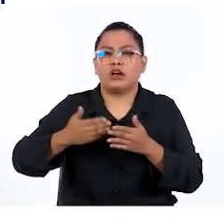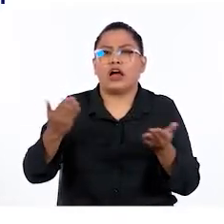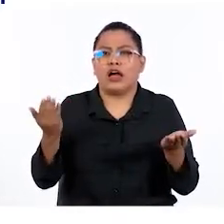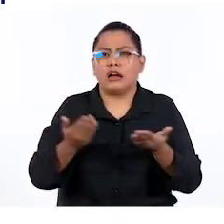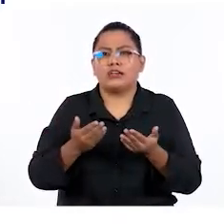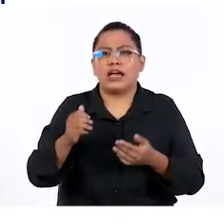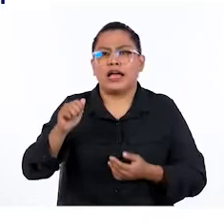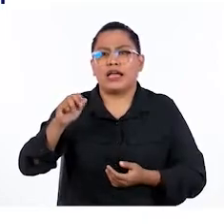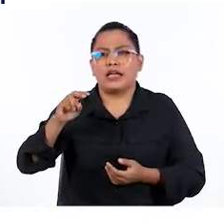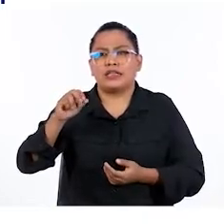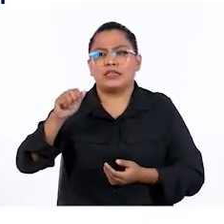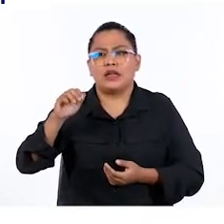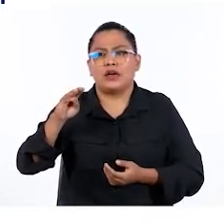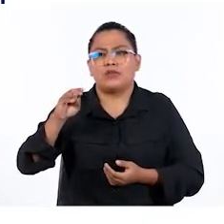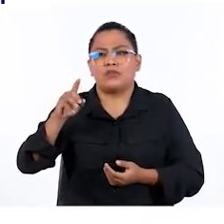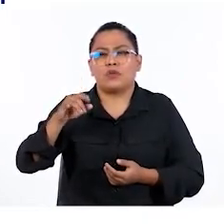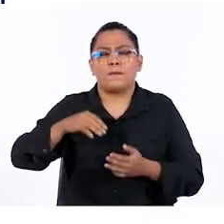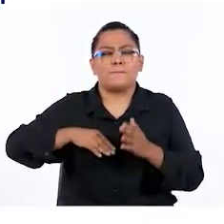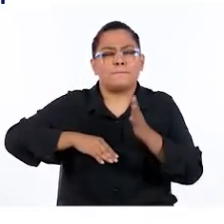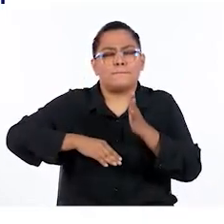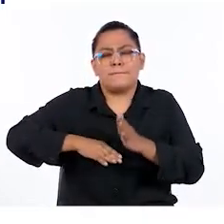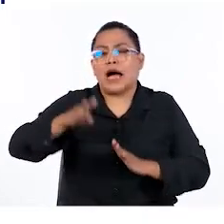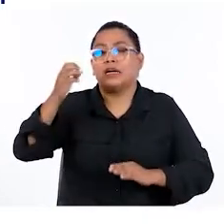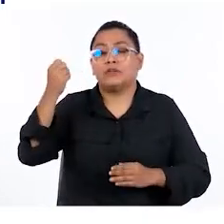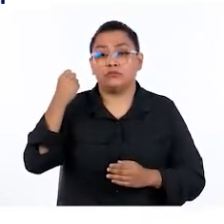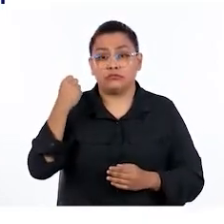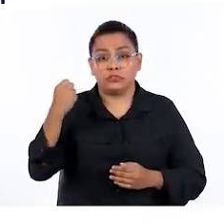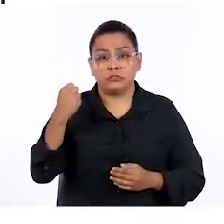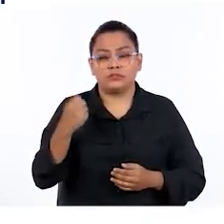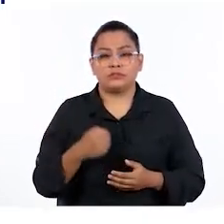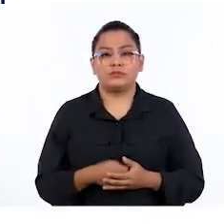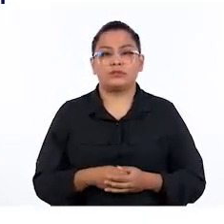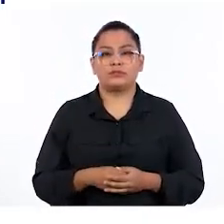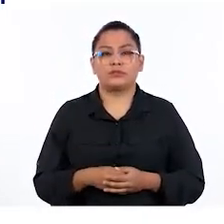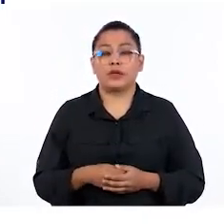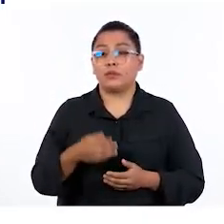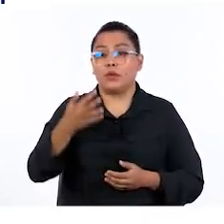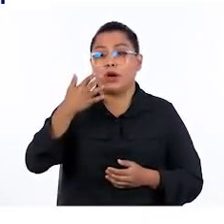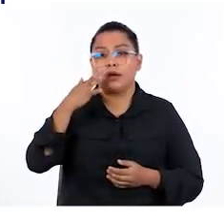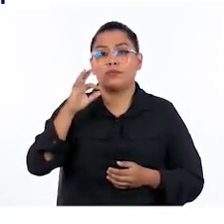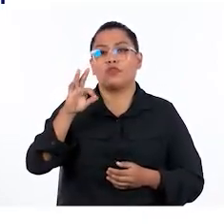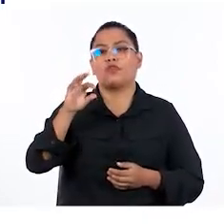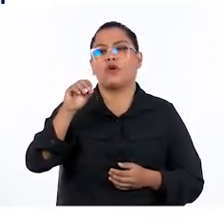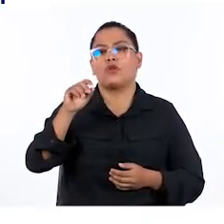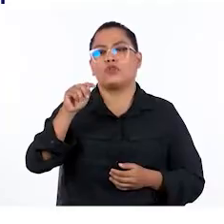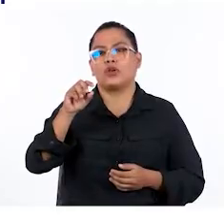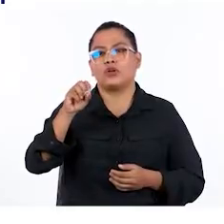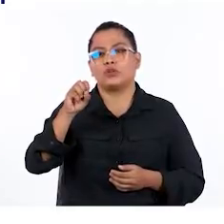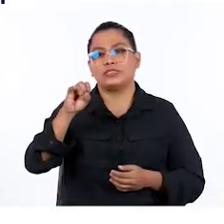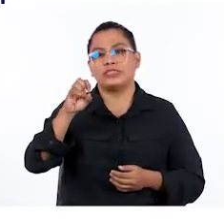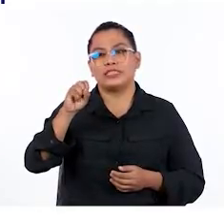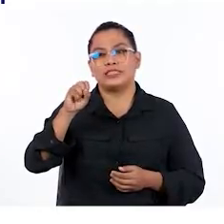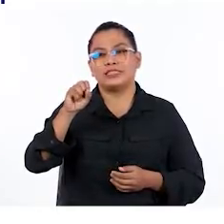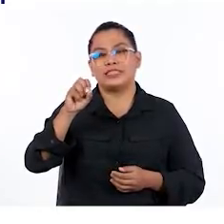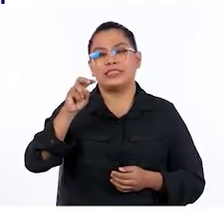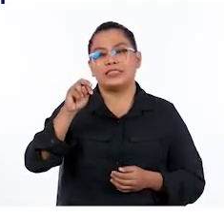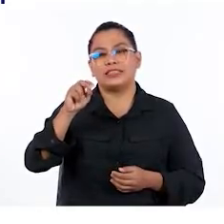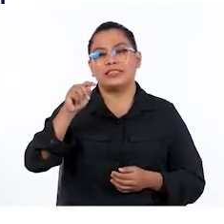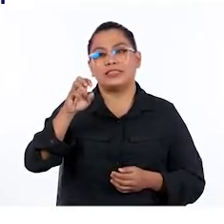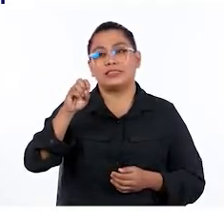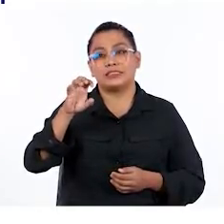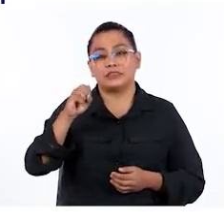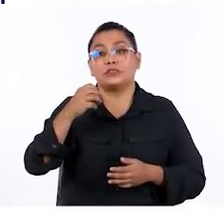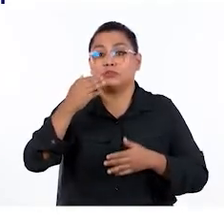más importantes que existen. Y entre ellos tenemos la fotosíntesis como un clásico ejemplo de